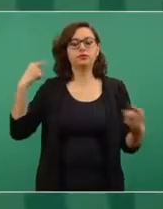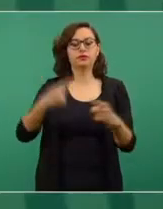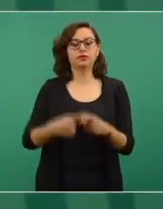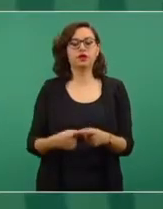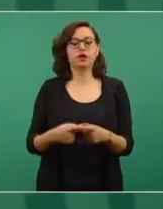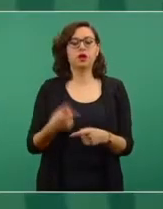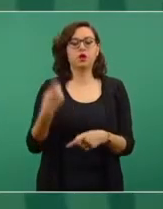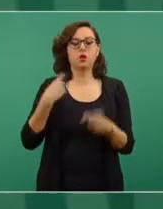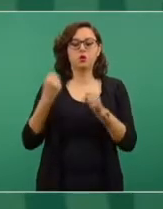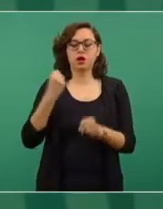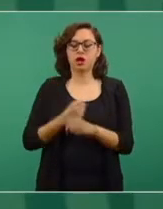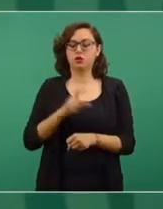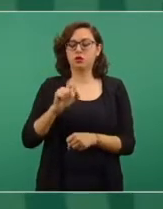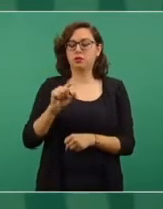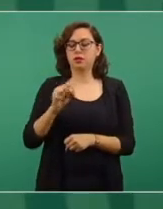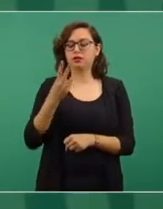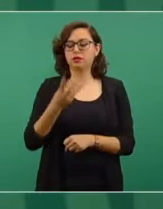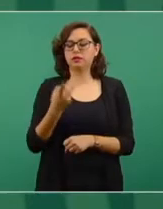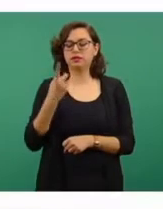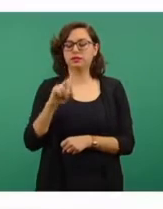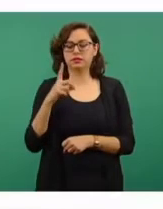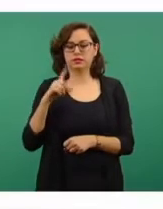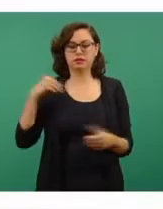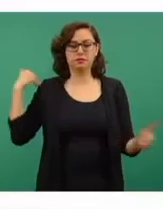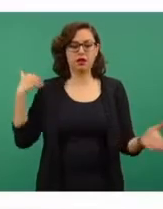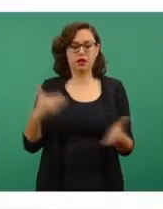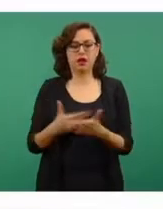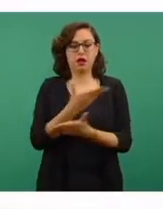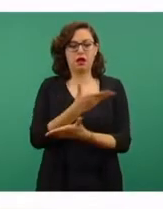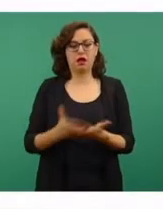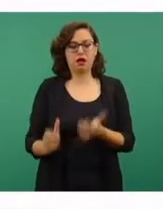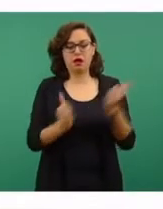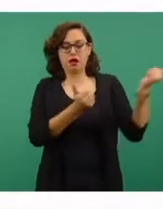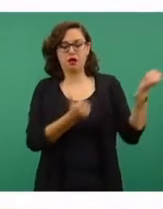el 23 de diciembre de 2020. En total son